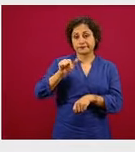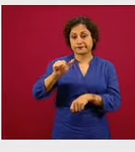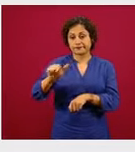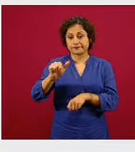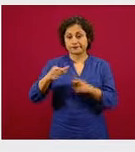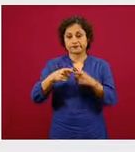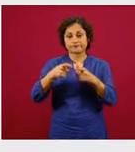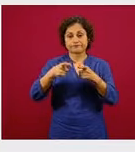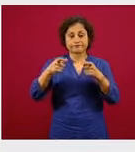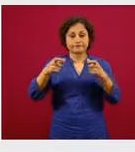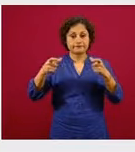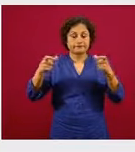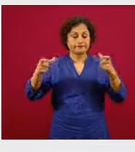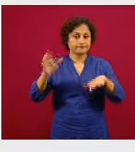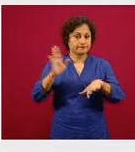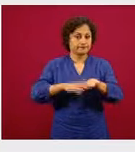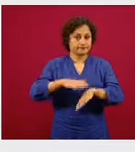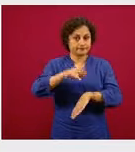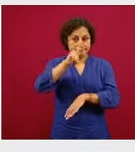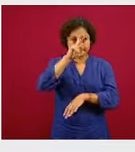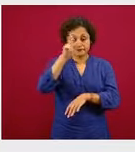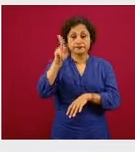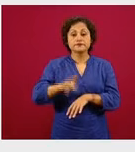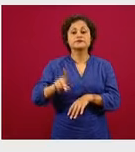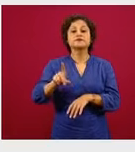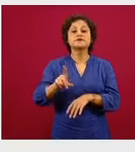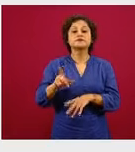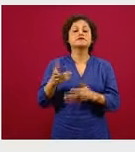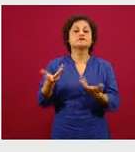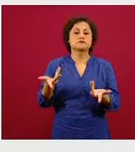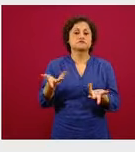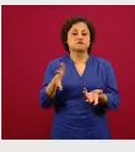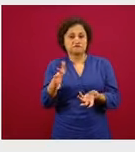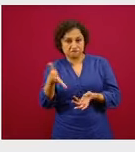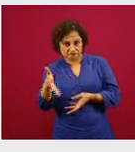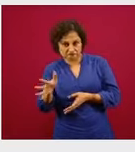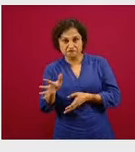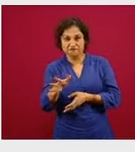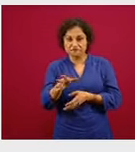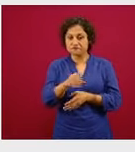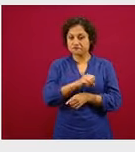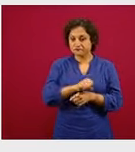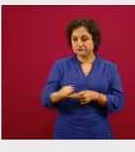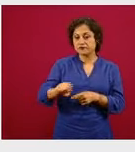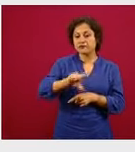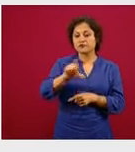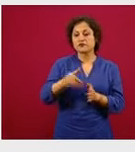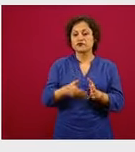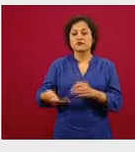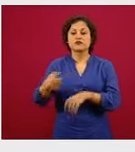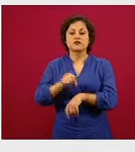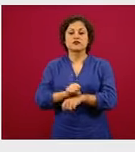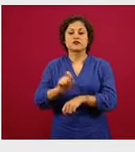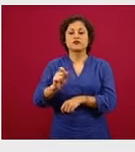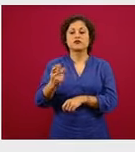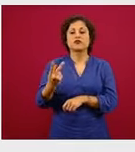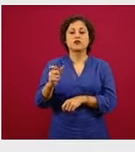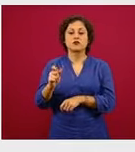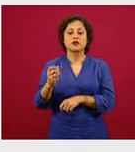dispersión mayor para todo el estado, todavía con una intensidad baja. Ya aquí en la 22, 23 empezamos a ver